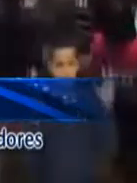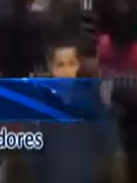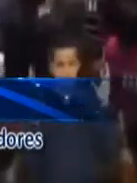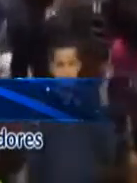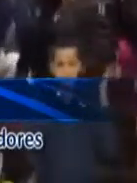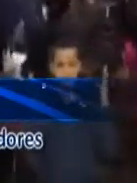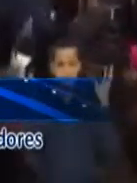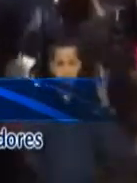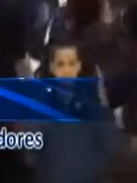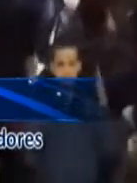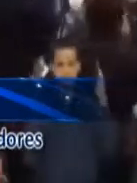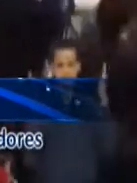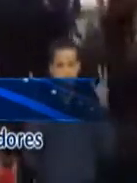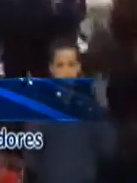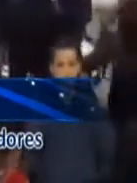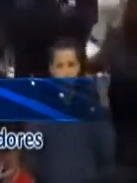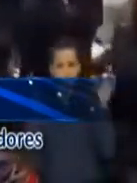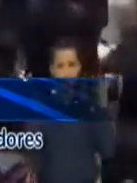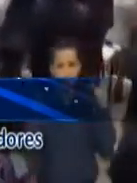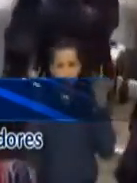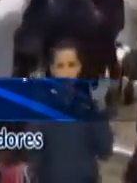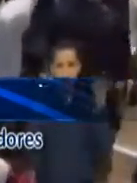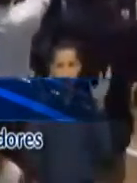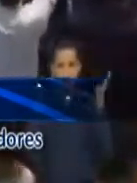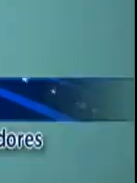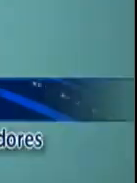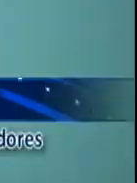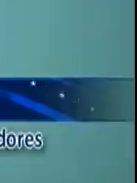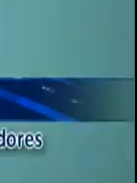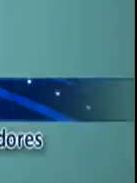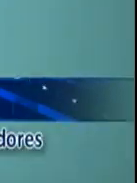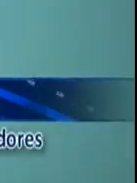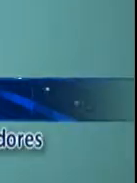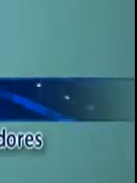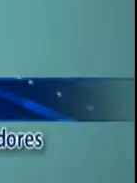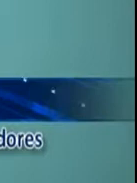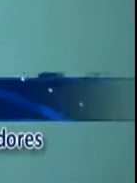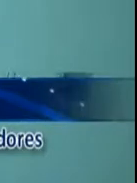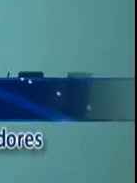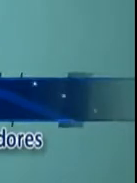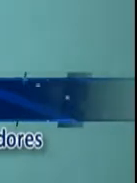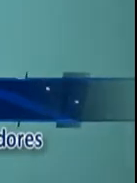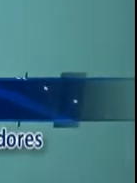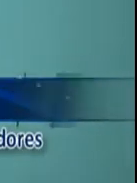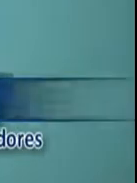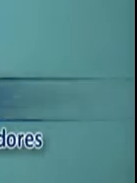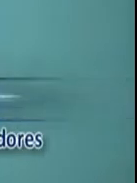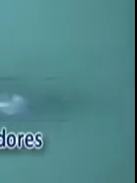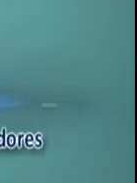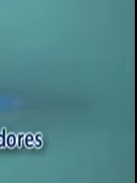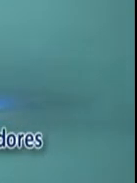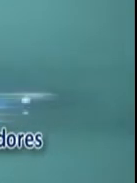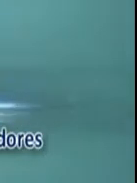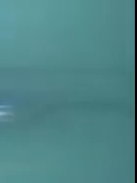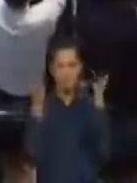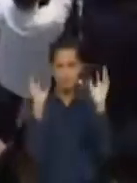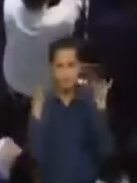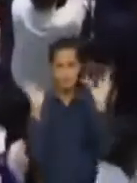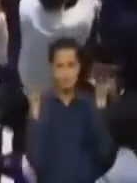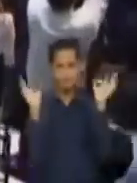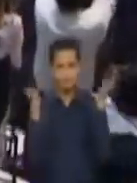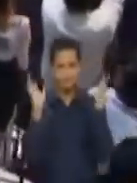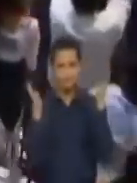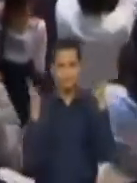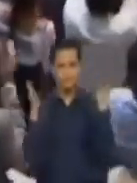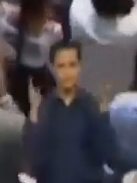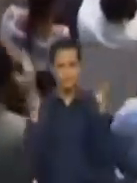que, entre otros temas, se analizó el caso de corrupción al que está vinculado un asambleísta de Esmeraldas y que pertenecía a las filas de Alianza